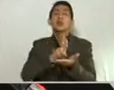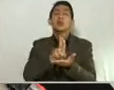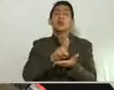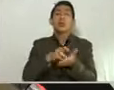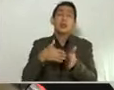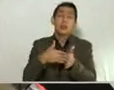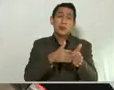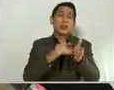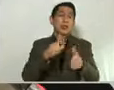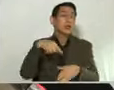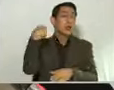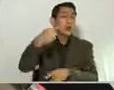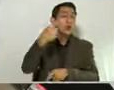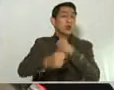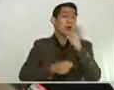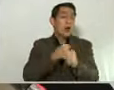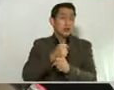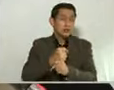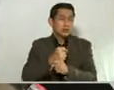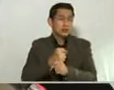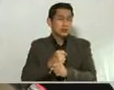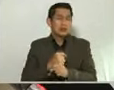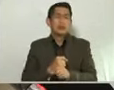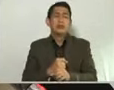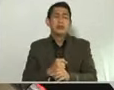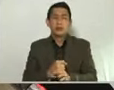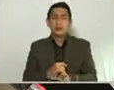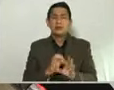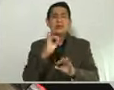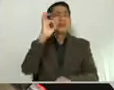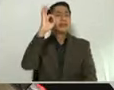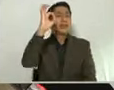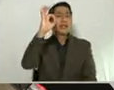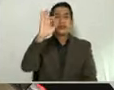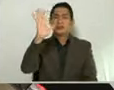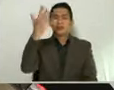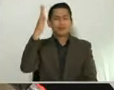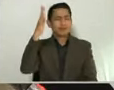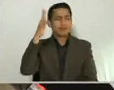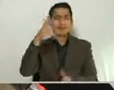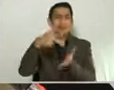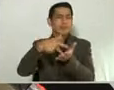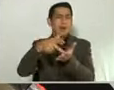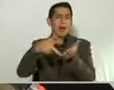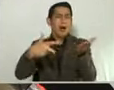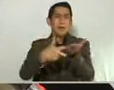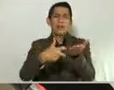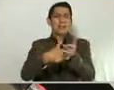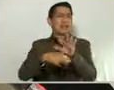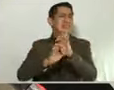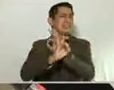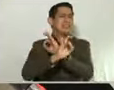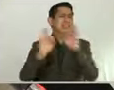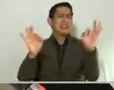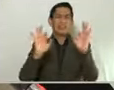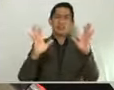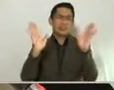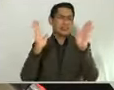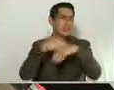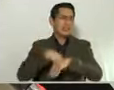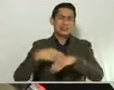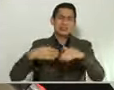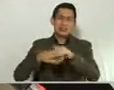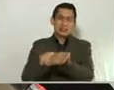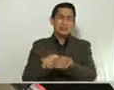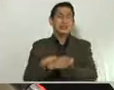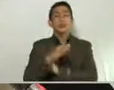partir de nuestro próximo periodo tendrán que pagar cero en su pasaje para llegar a la escuela. Igual les pasa